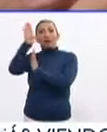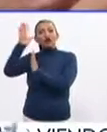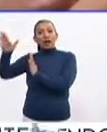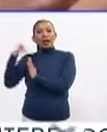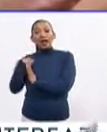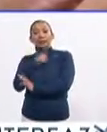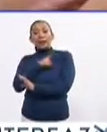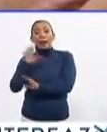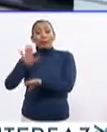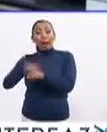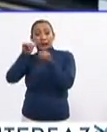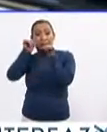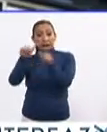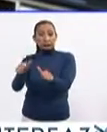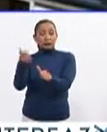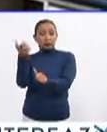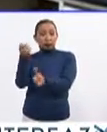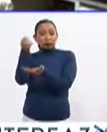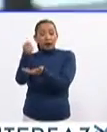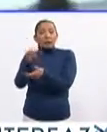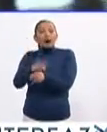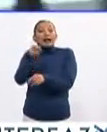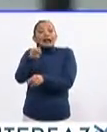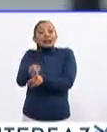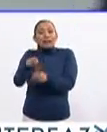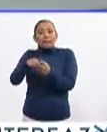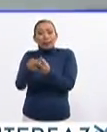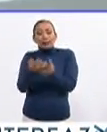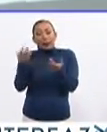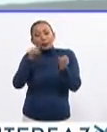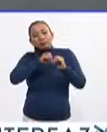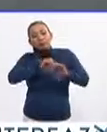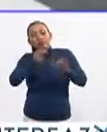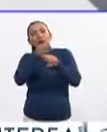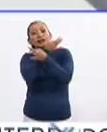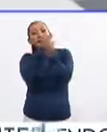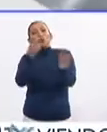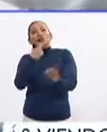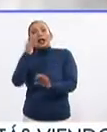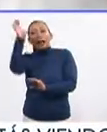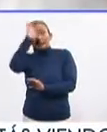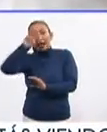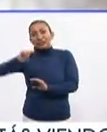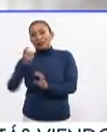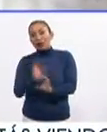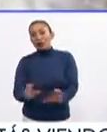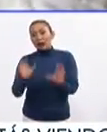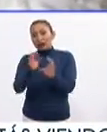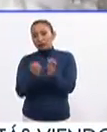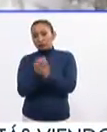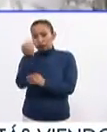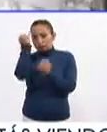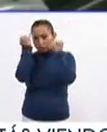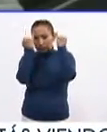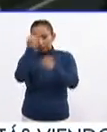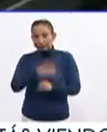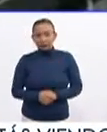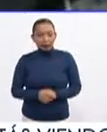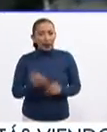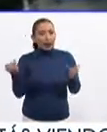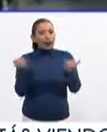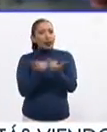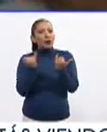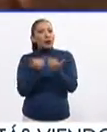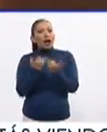bibliotecas debe cobrar mayor importancia, ya que a partir de ella se genera, difunde y aplica la ciencia, tecnología e innovación. De